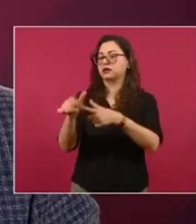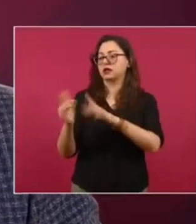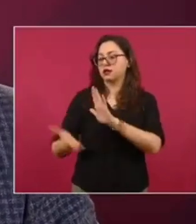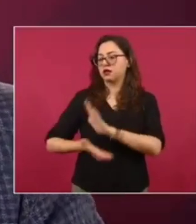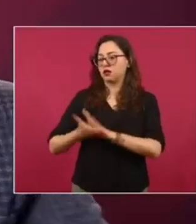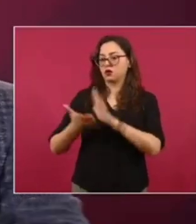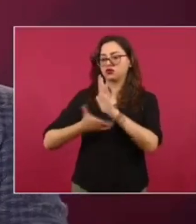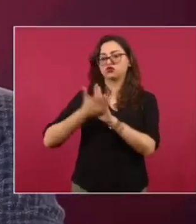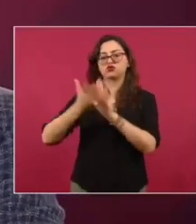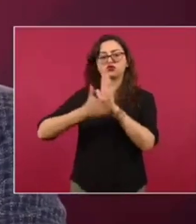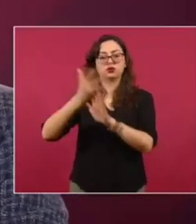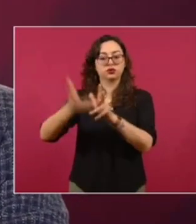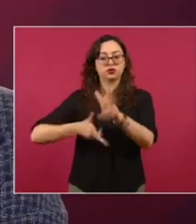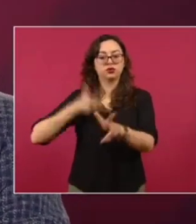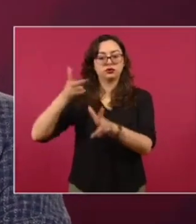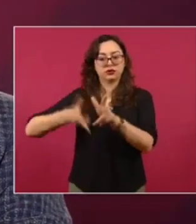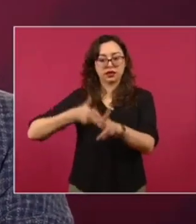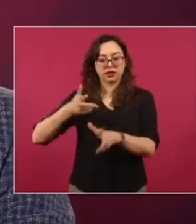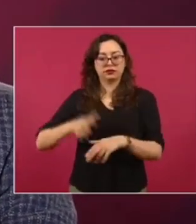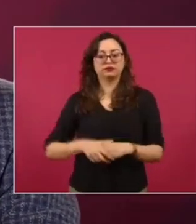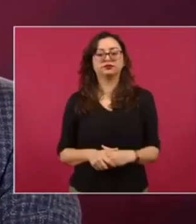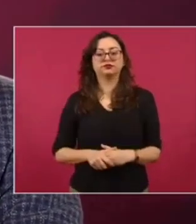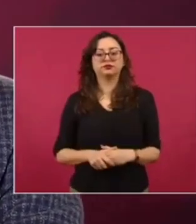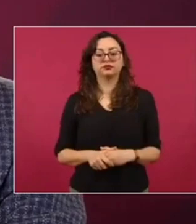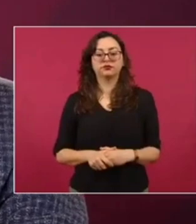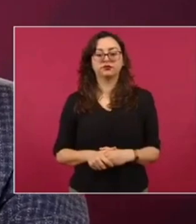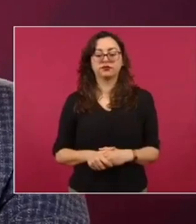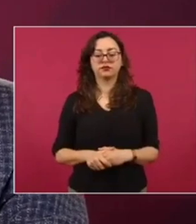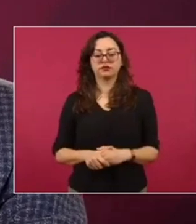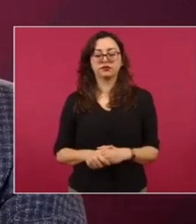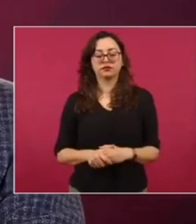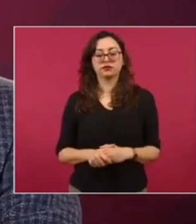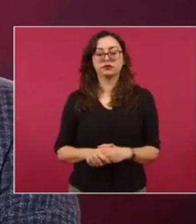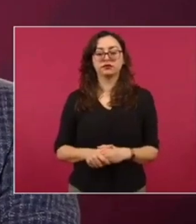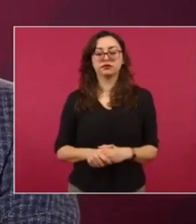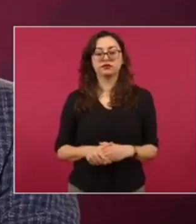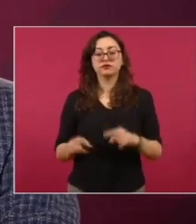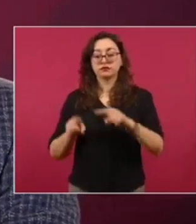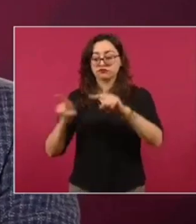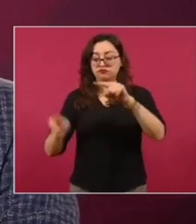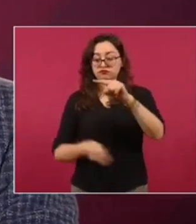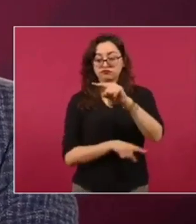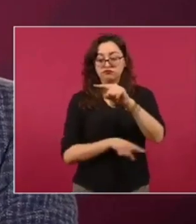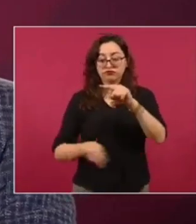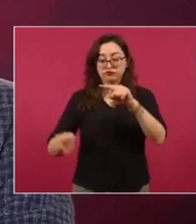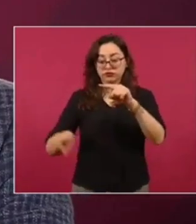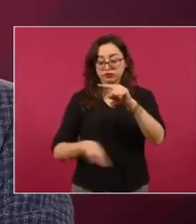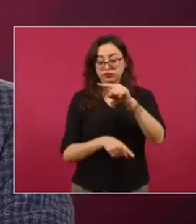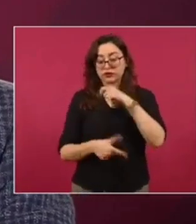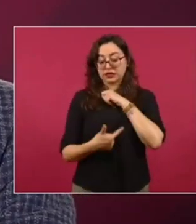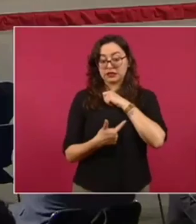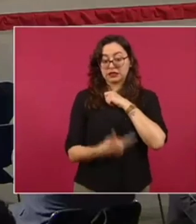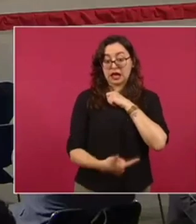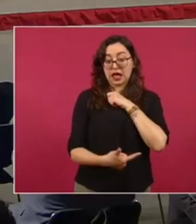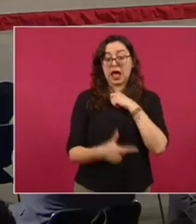trayecto del tren. Y sólo en el tramo siete tenemos mil 240